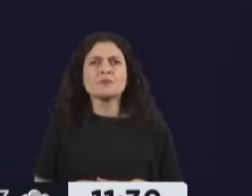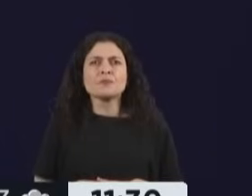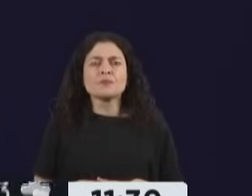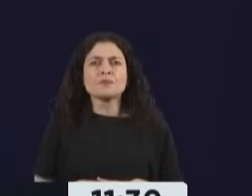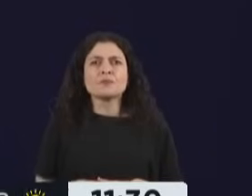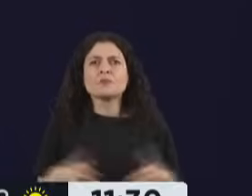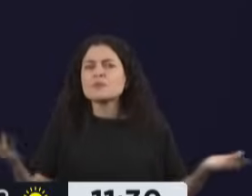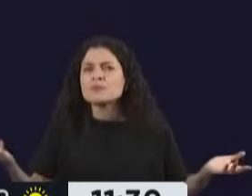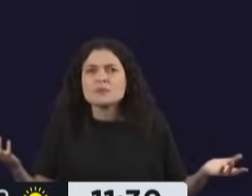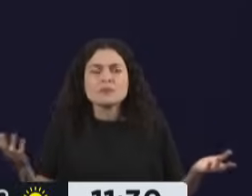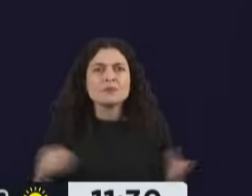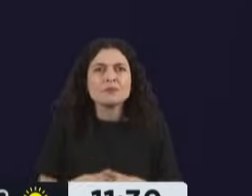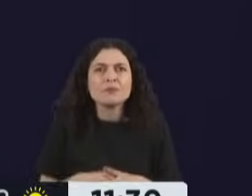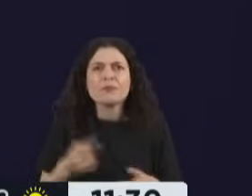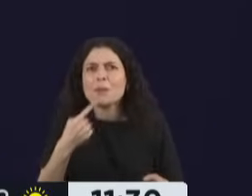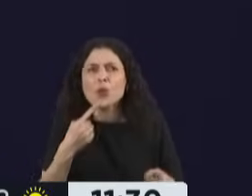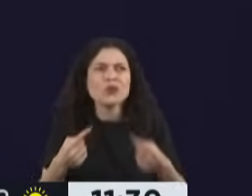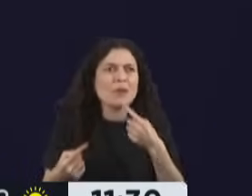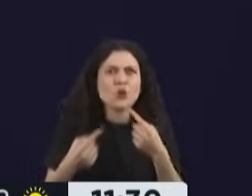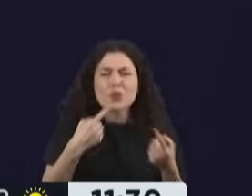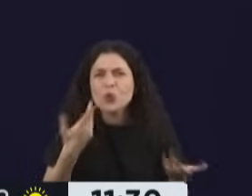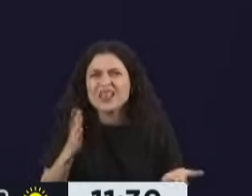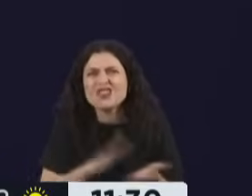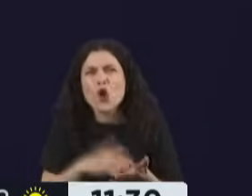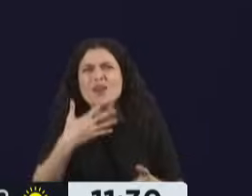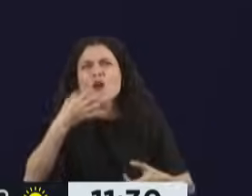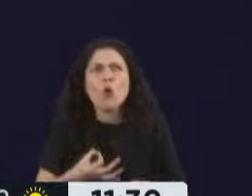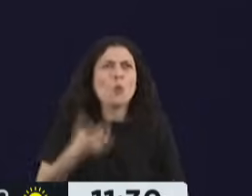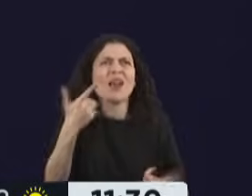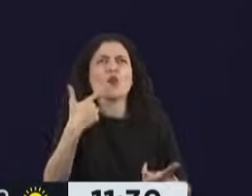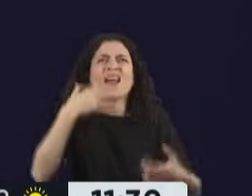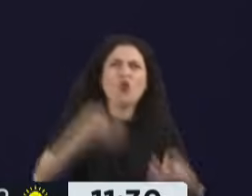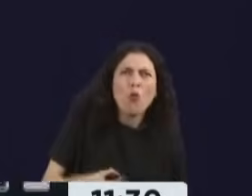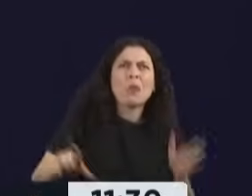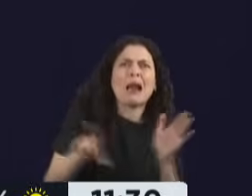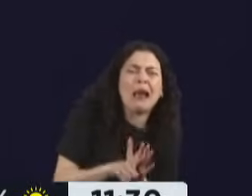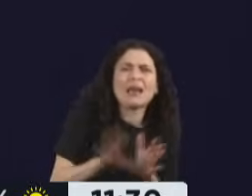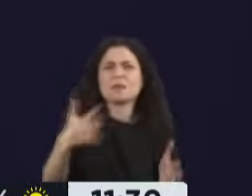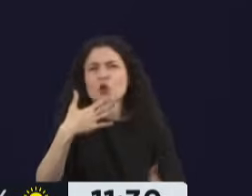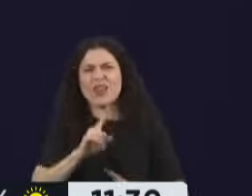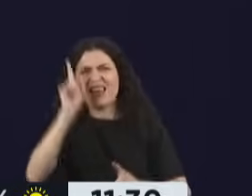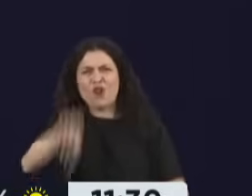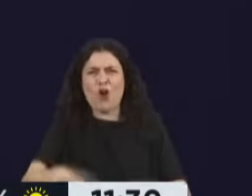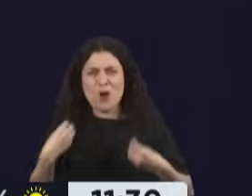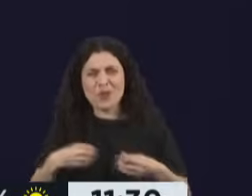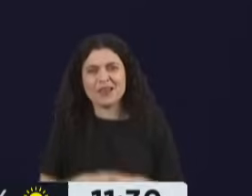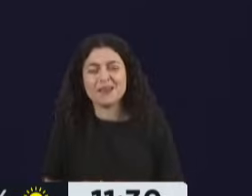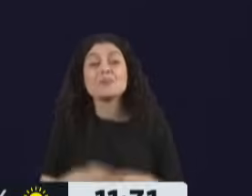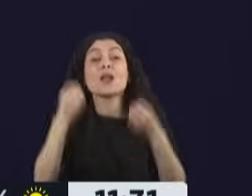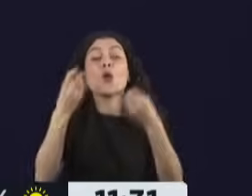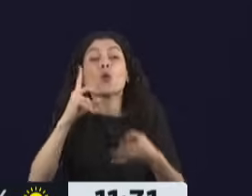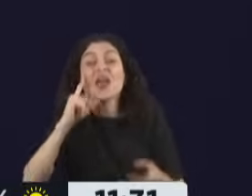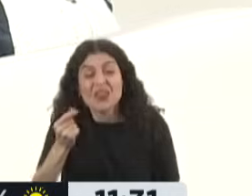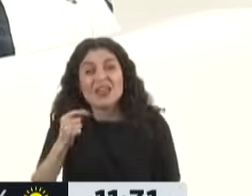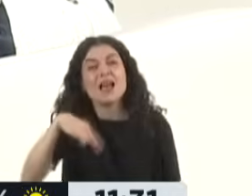¿Una o dos? No sé por qué hay tantas preguntas con respecto a si vamos a incumplir o no la ley. Hola, querido, ¿Qué tal? ¿cómo andás? ¿Qué tal? Buen día,